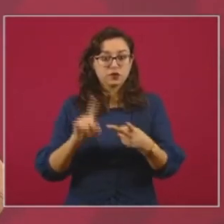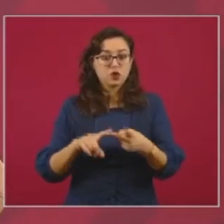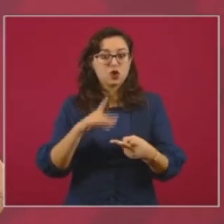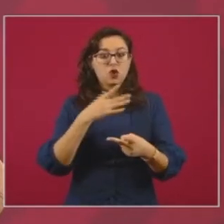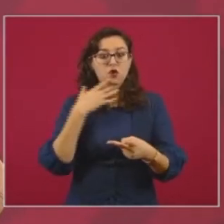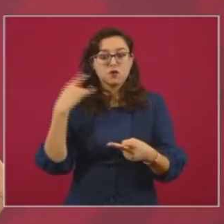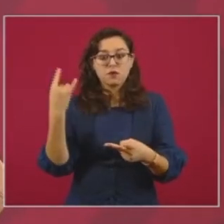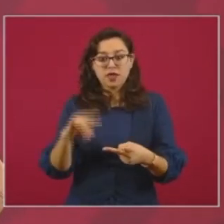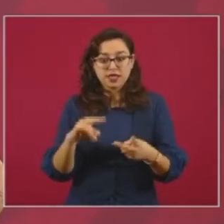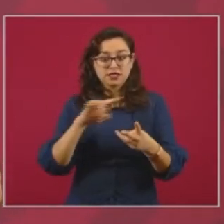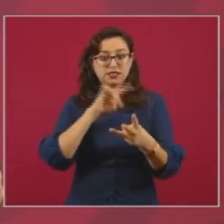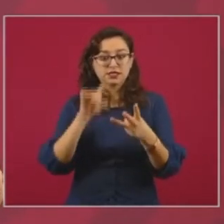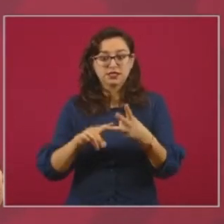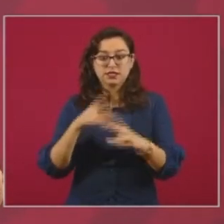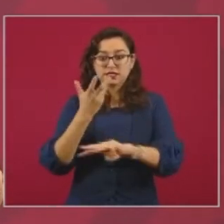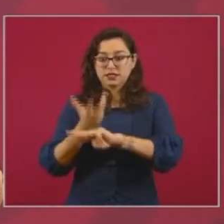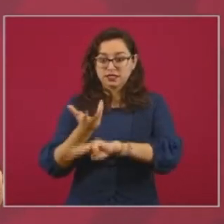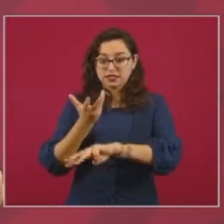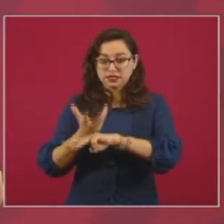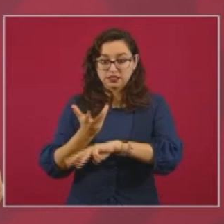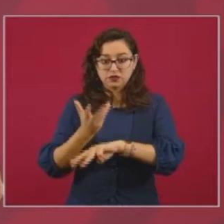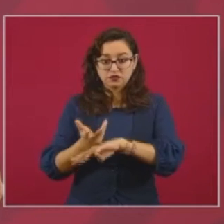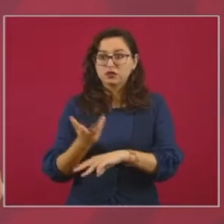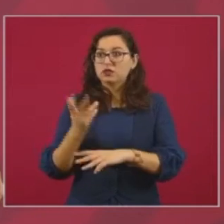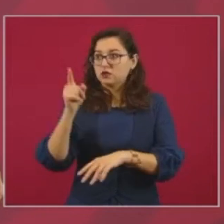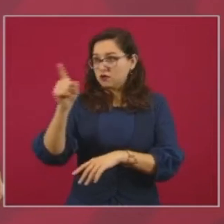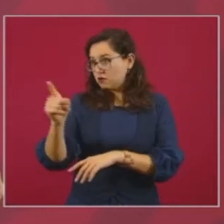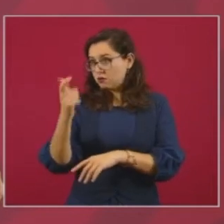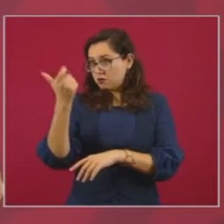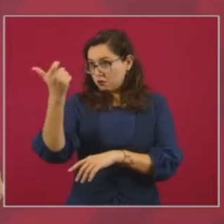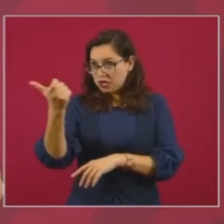Estados Unidos. Se estandariza.